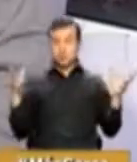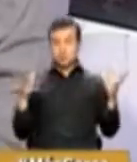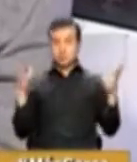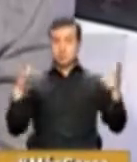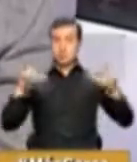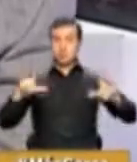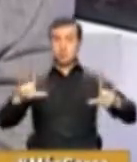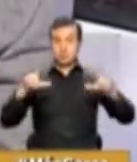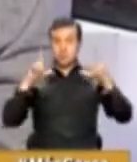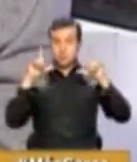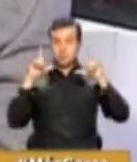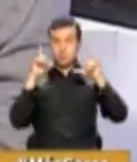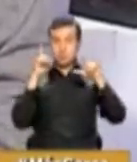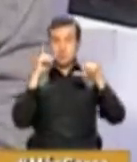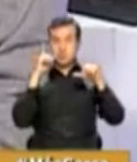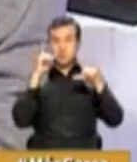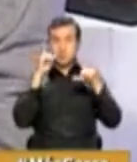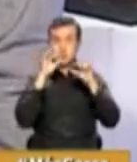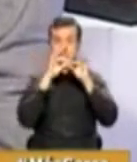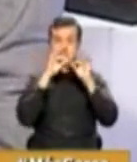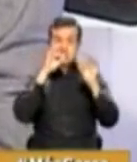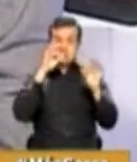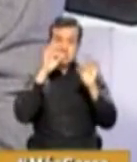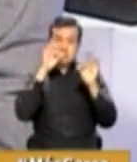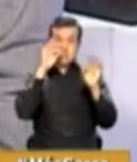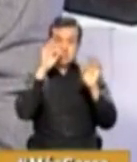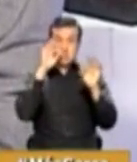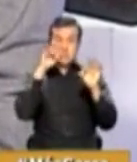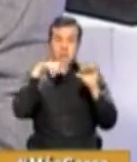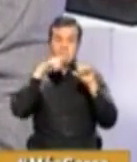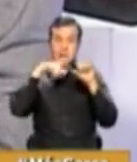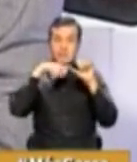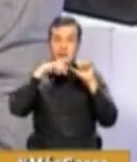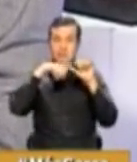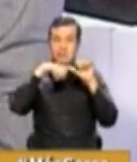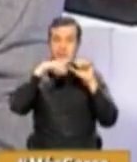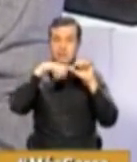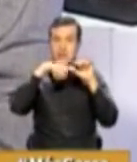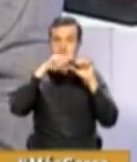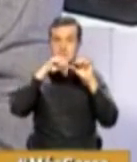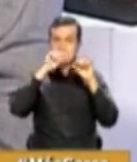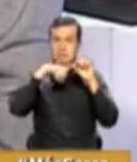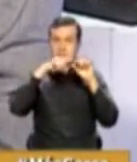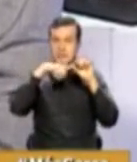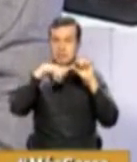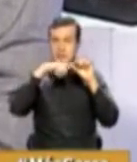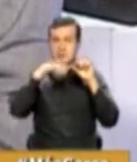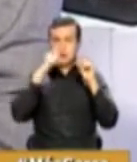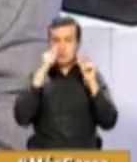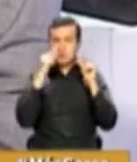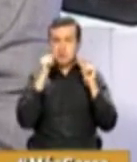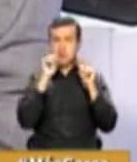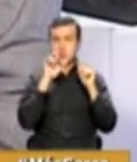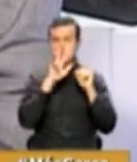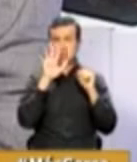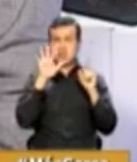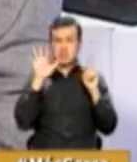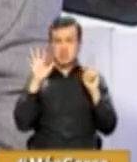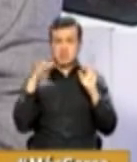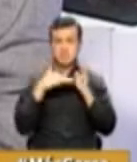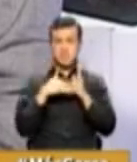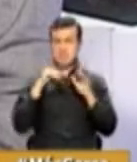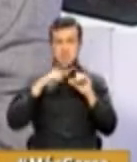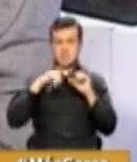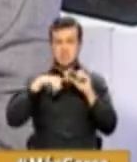consola, metemos una punta de titanio que vibra a frecuencias ultrasónicas, estamos hablando, Arturo, de más de 36.000 veces